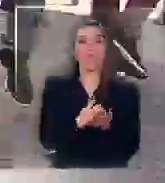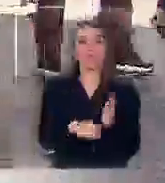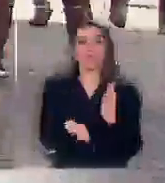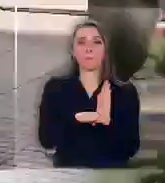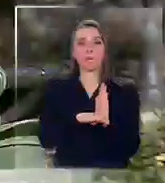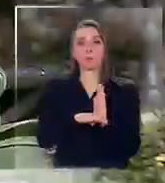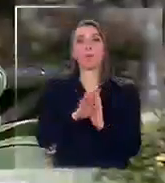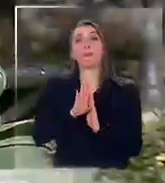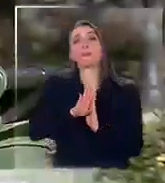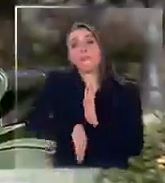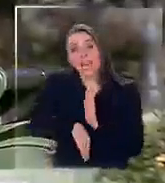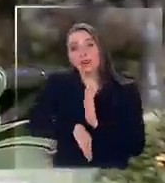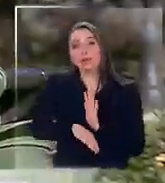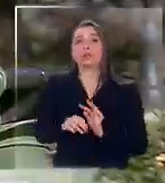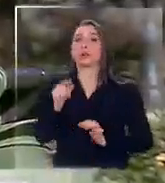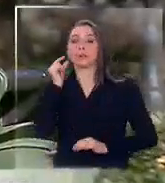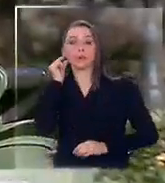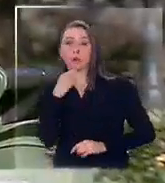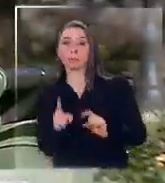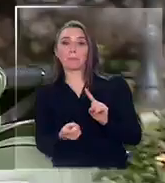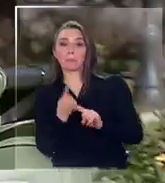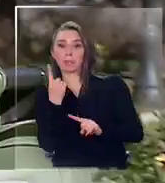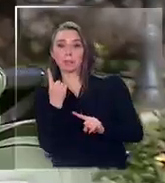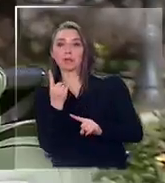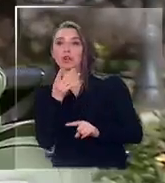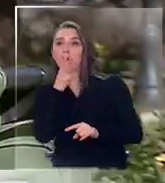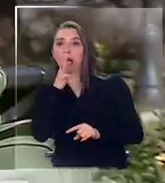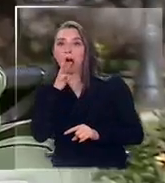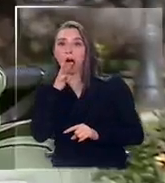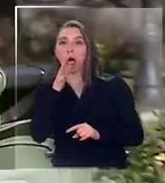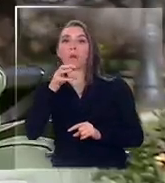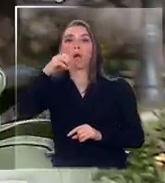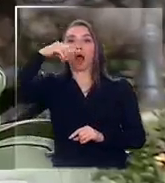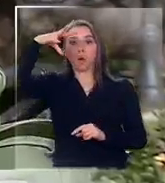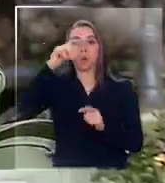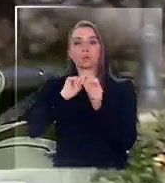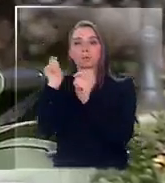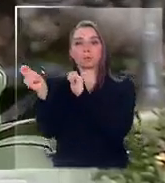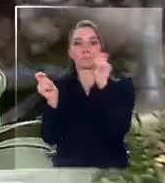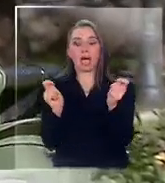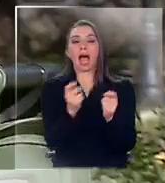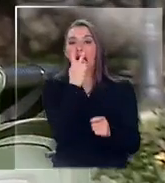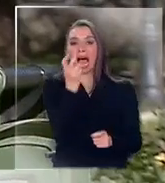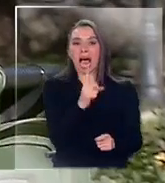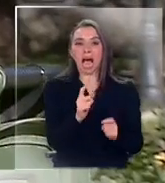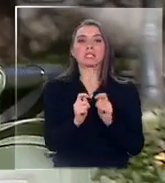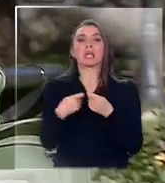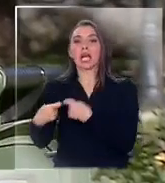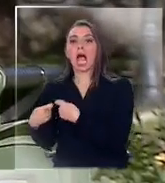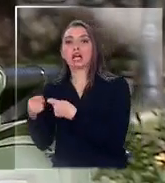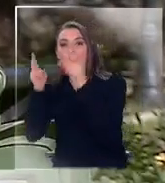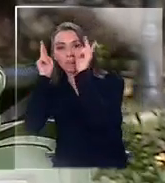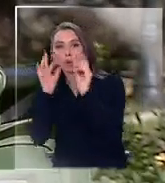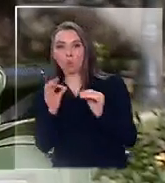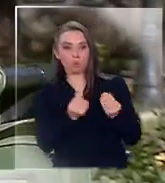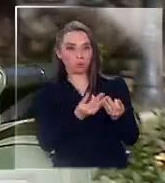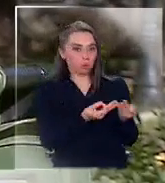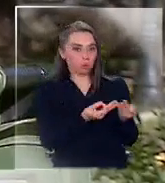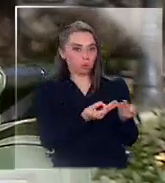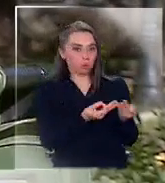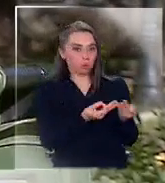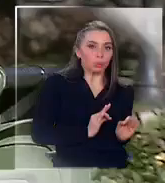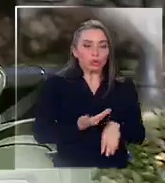incluso menos. Mire, lo primero que hago es el agua, la luz y el gas. Y la locomoción. Y el